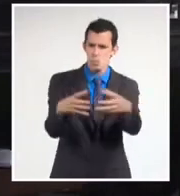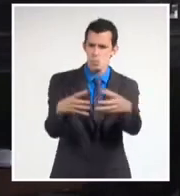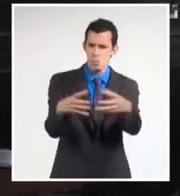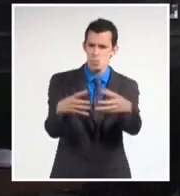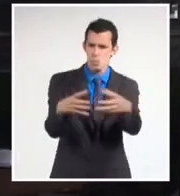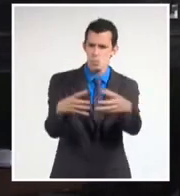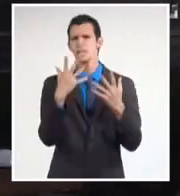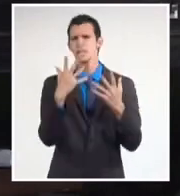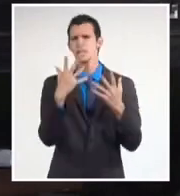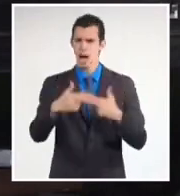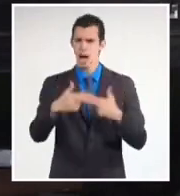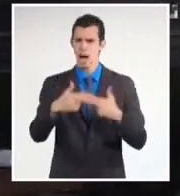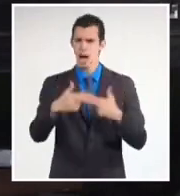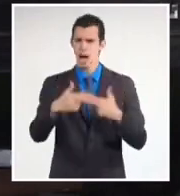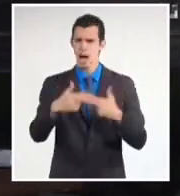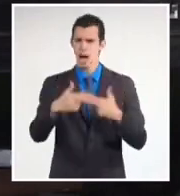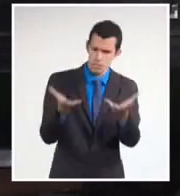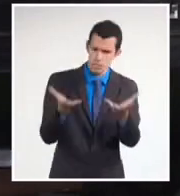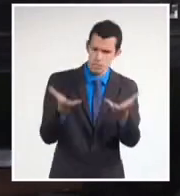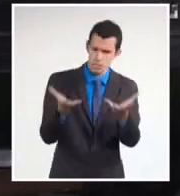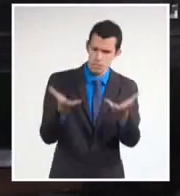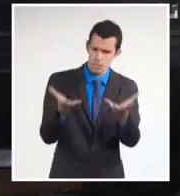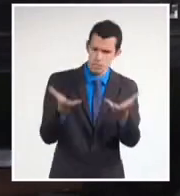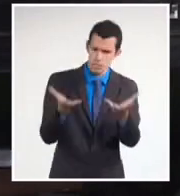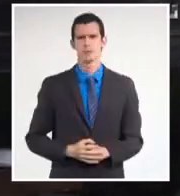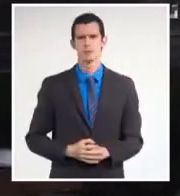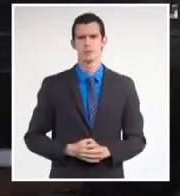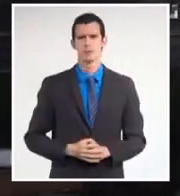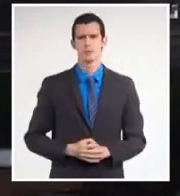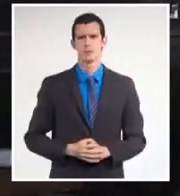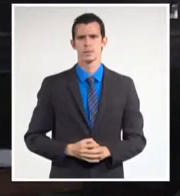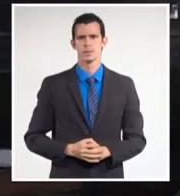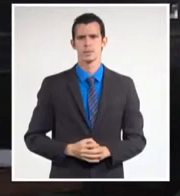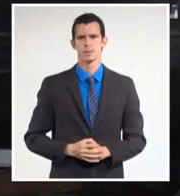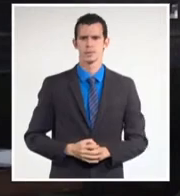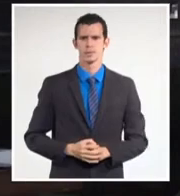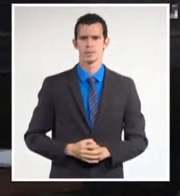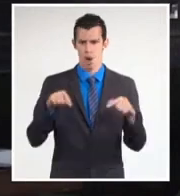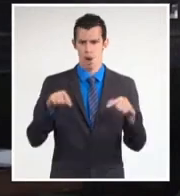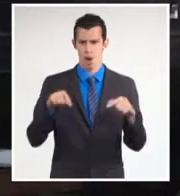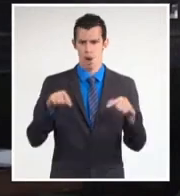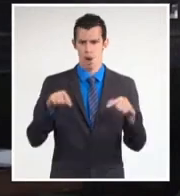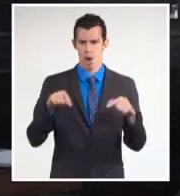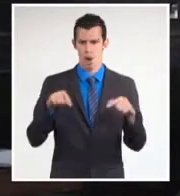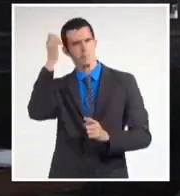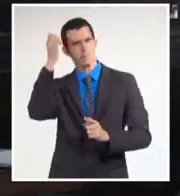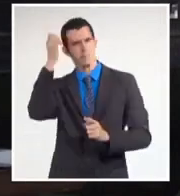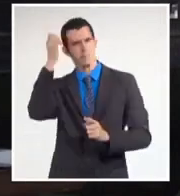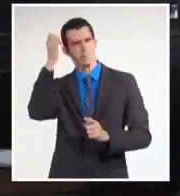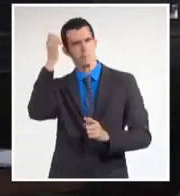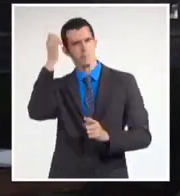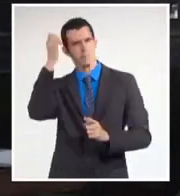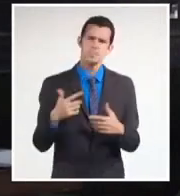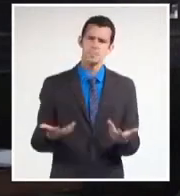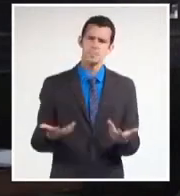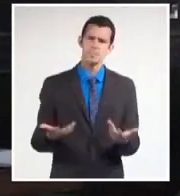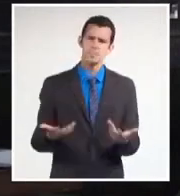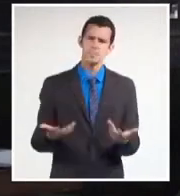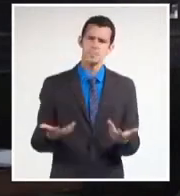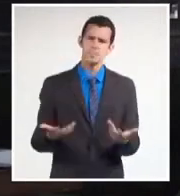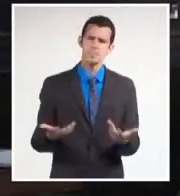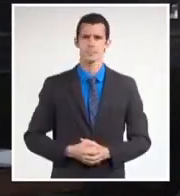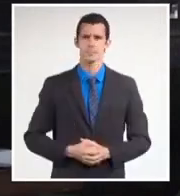lugar el desarrollo de la industria y como tal de la zafra azucarera. Vamos a ver cuáles fueron las palabras de nuestro presidente